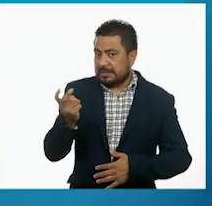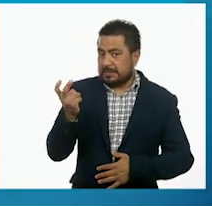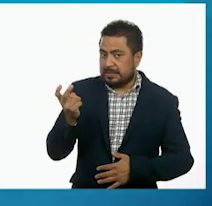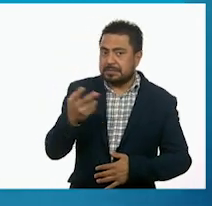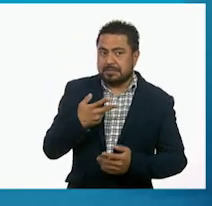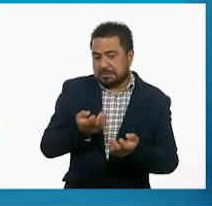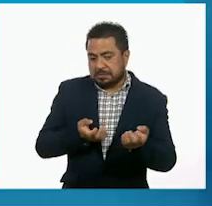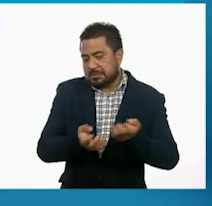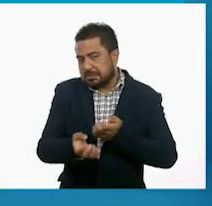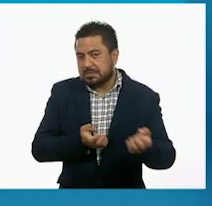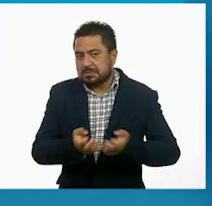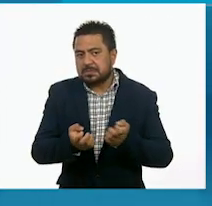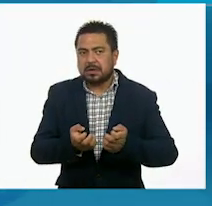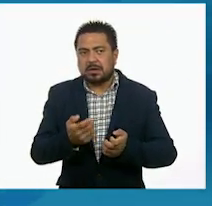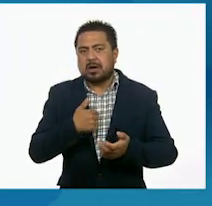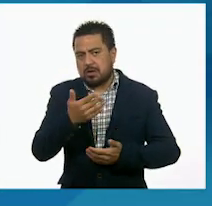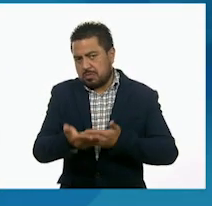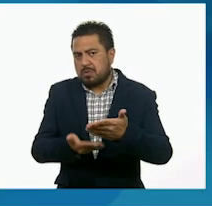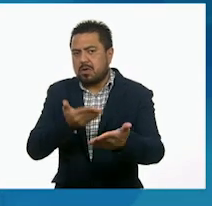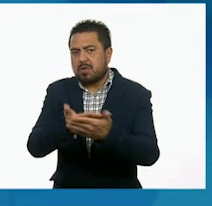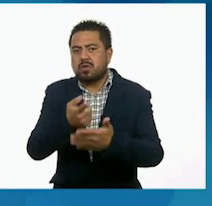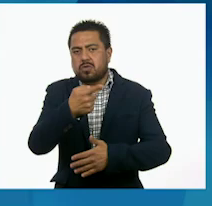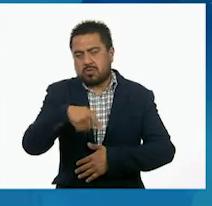un ejercicio que les propongo